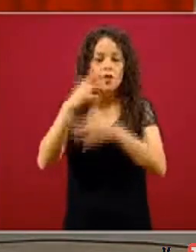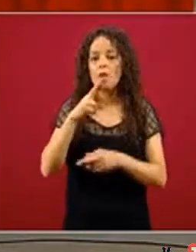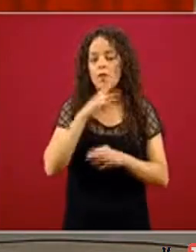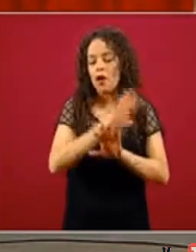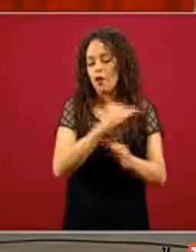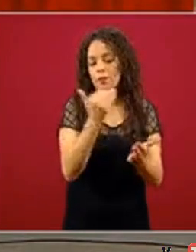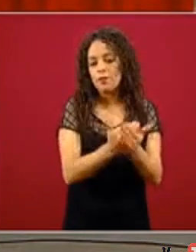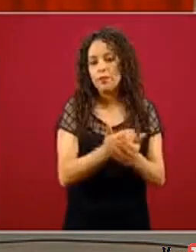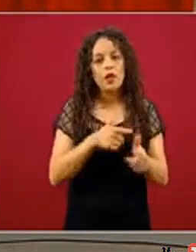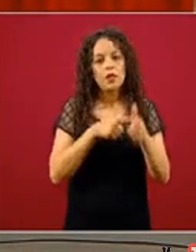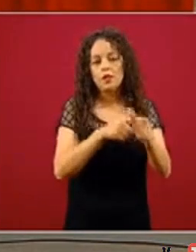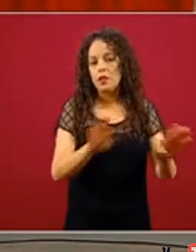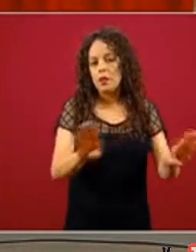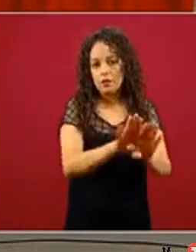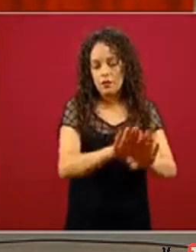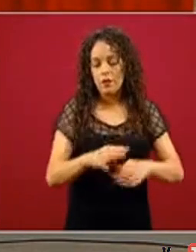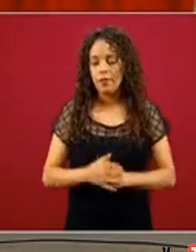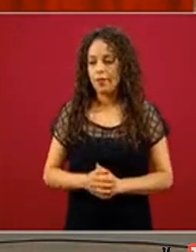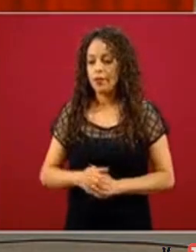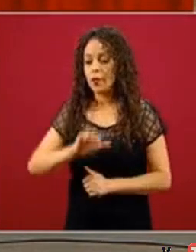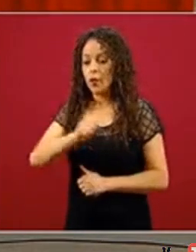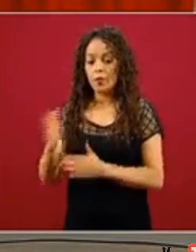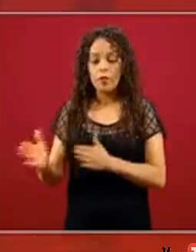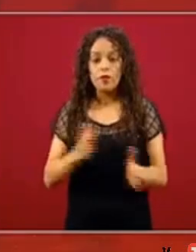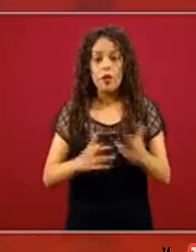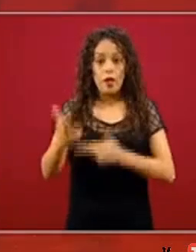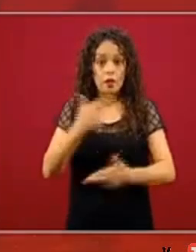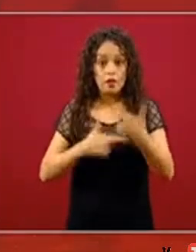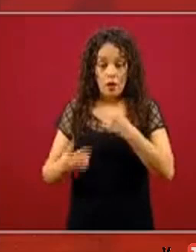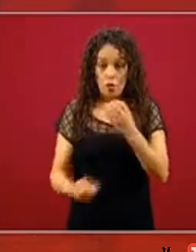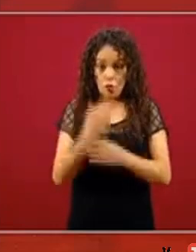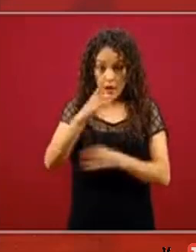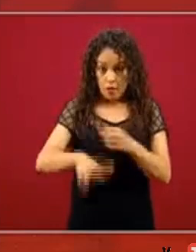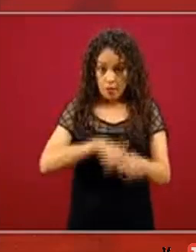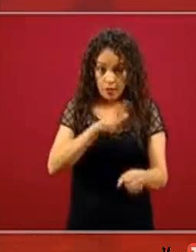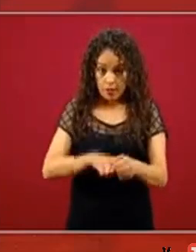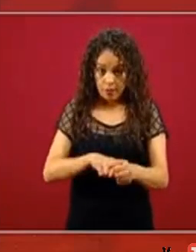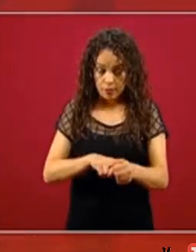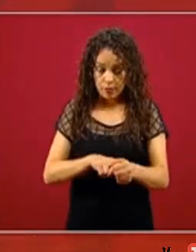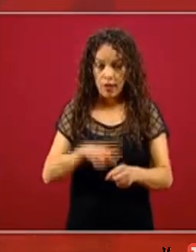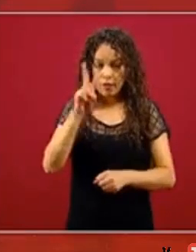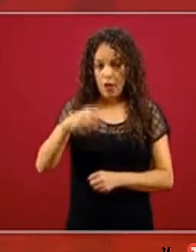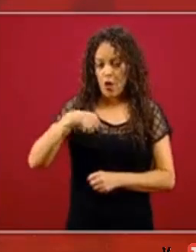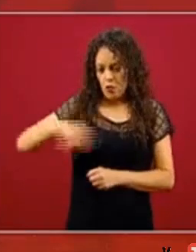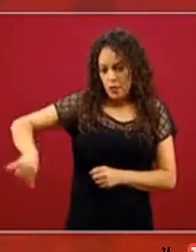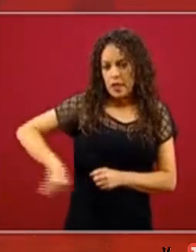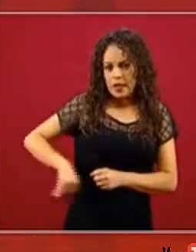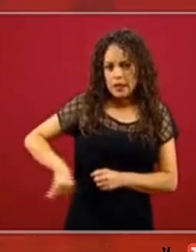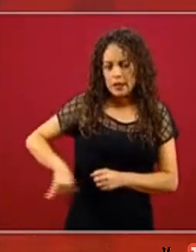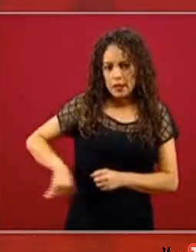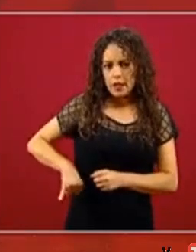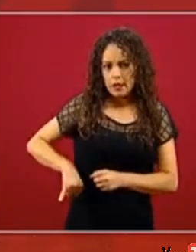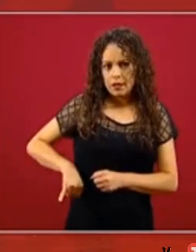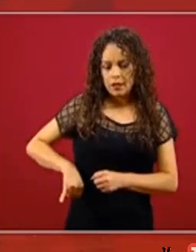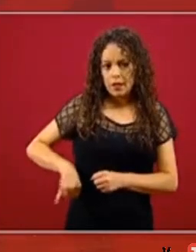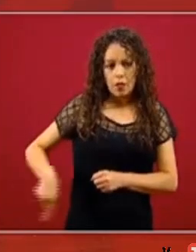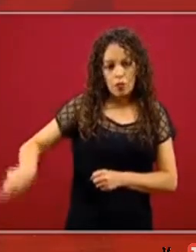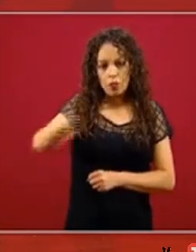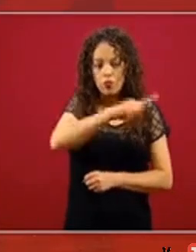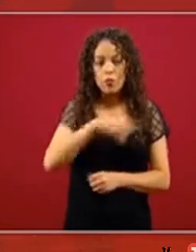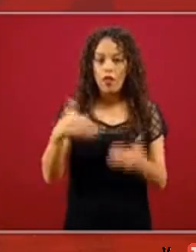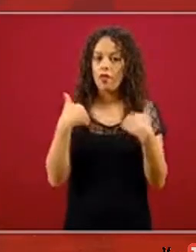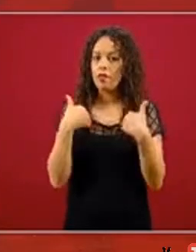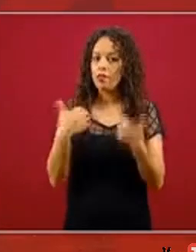a la normalidad, uno de los elementos que nos interesa que quede claro